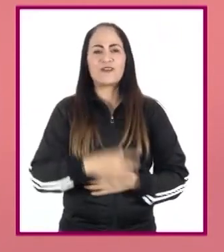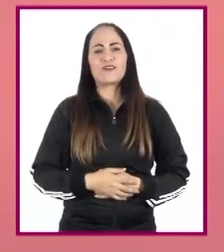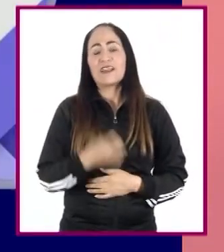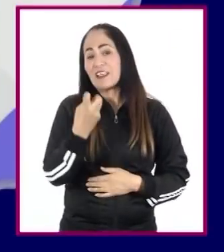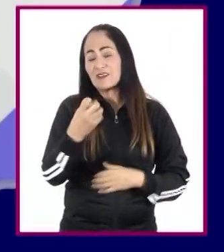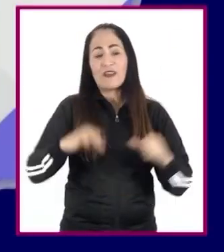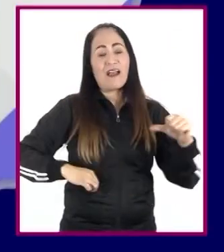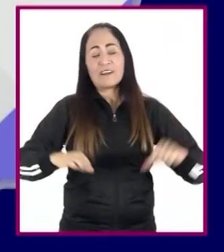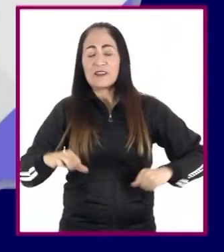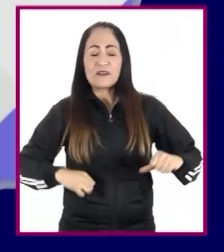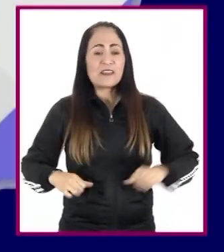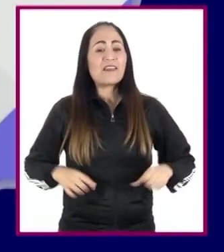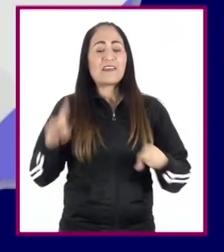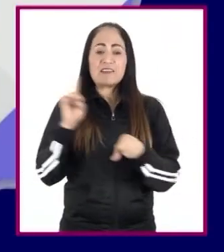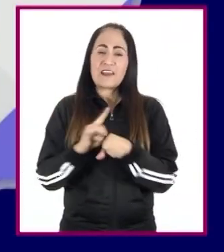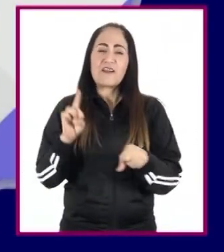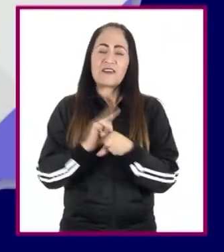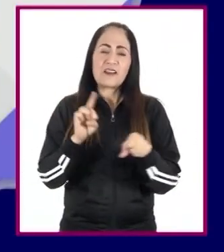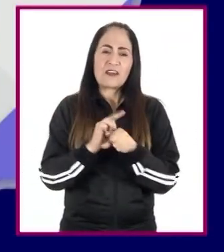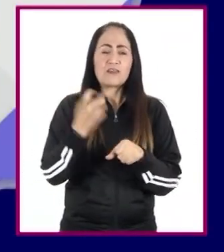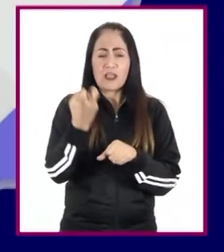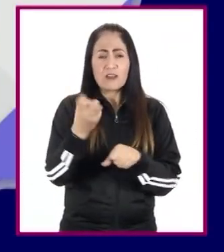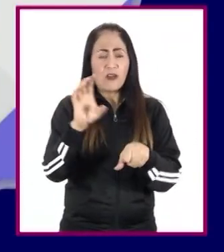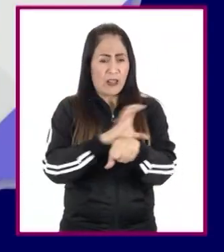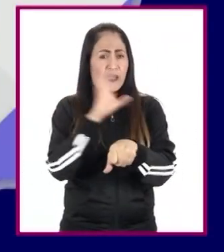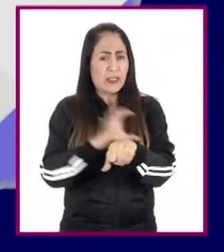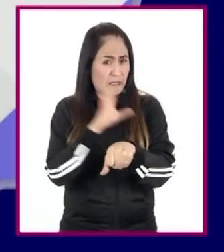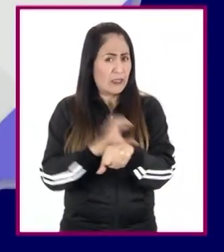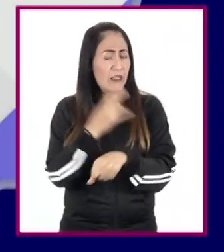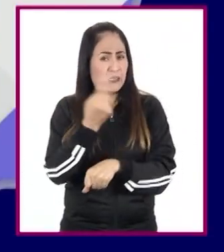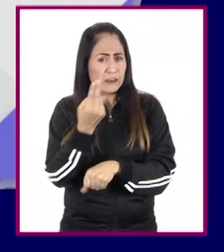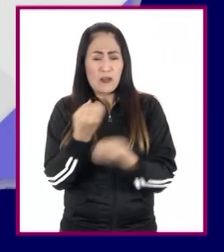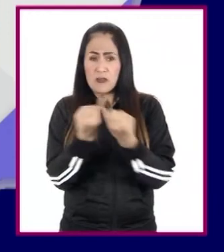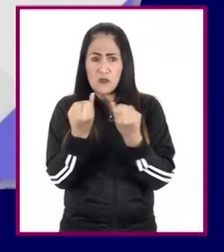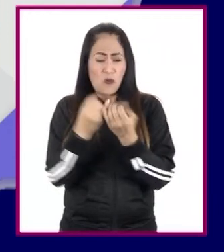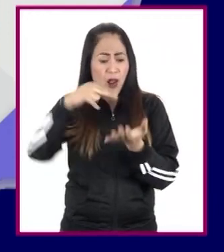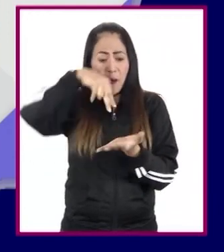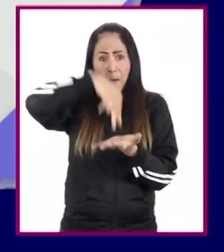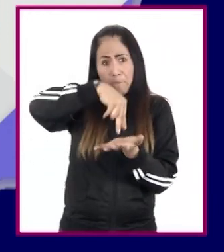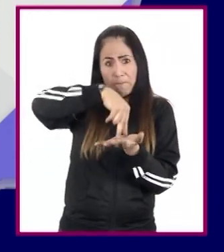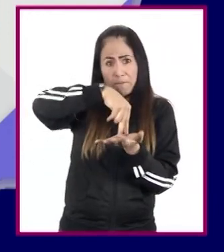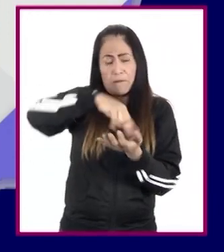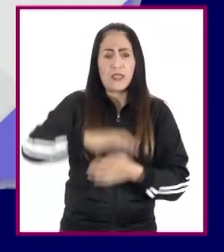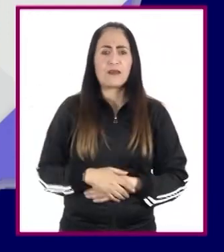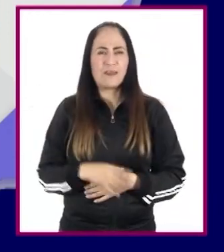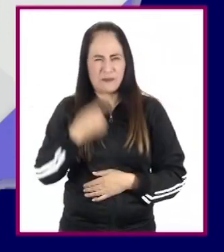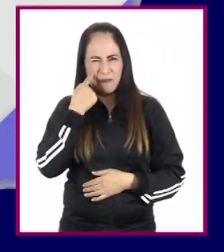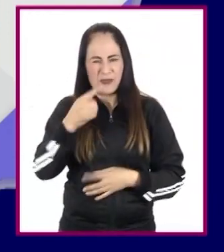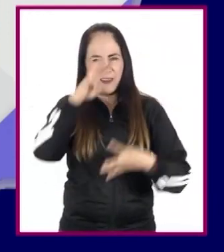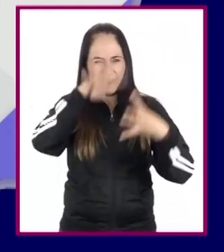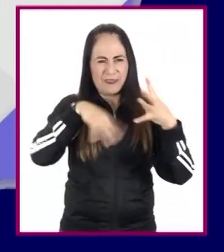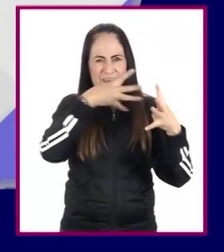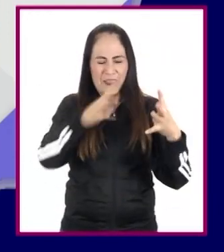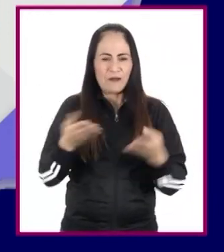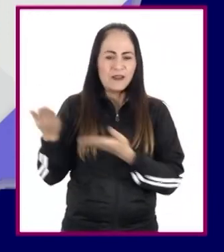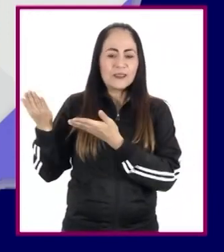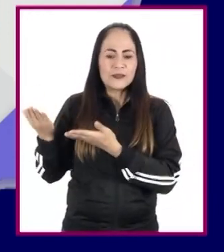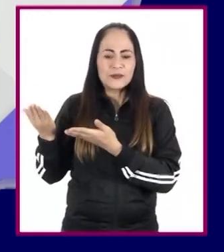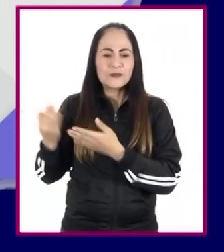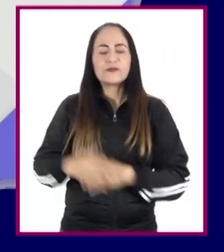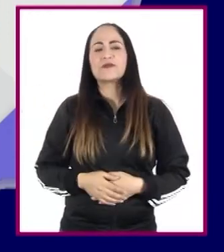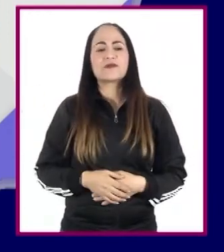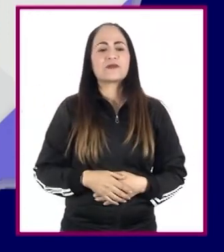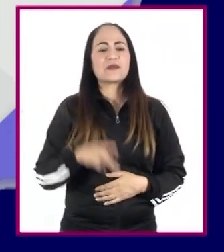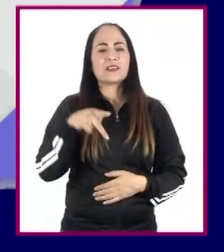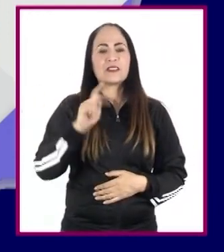realizamos cotidianamente se necesita energía, incluso para estar de pie. Observen la siguiente tabla donde aparece la cantidad de